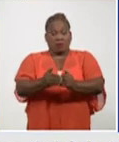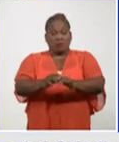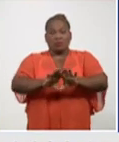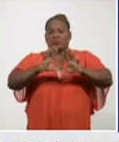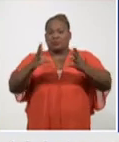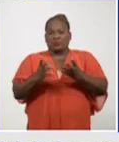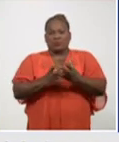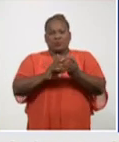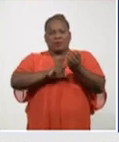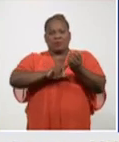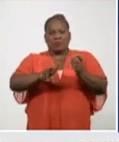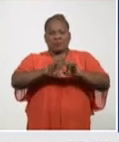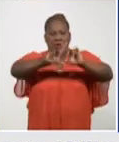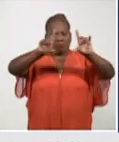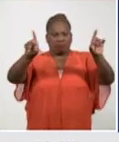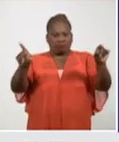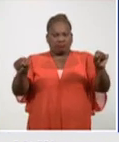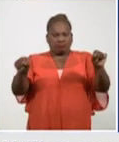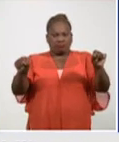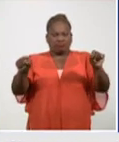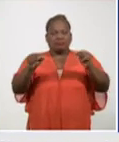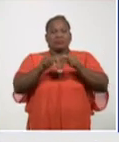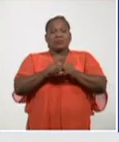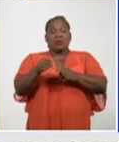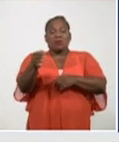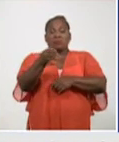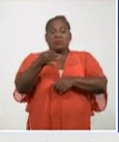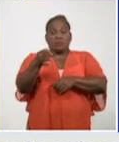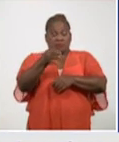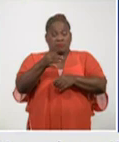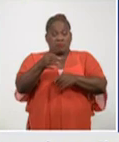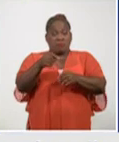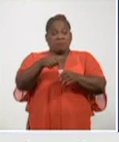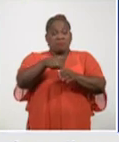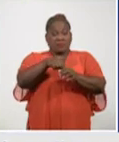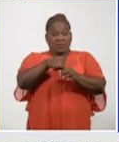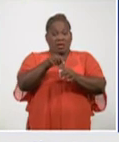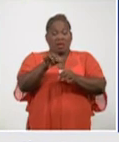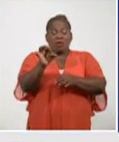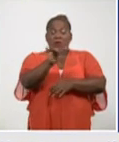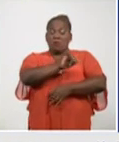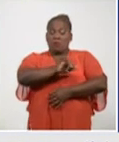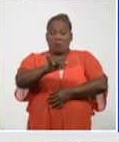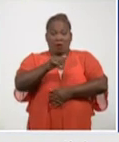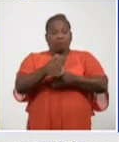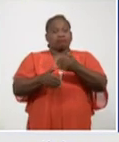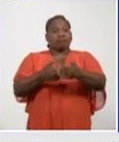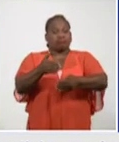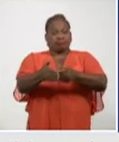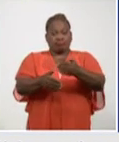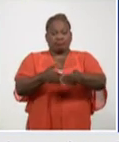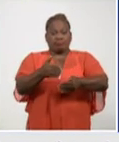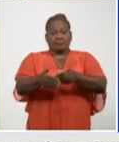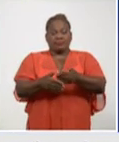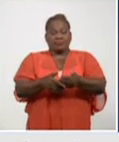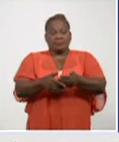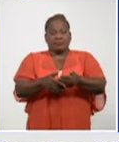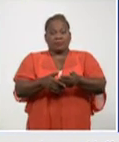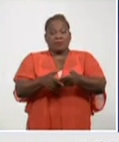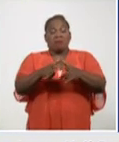territorios, de todas las provincias y el municipio especial, y realmente, como siempre ocurre, el mayor por